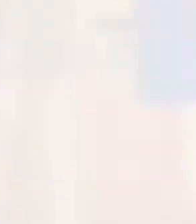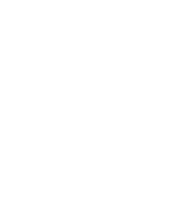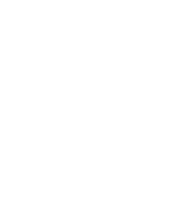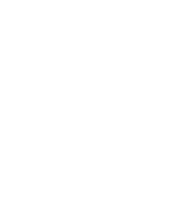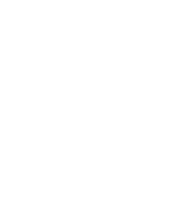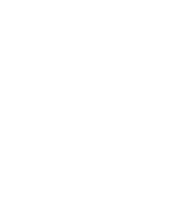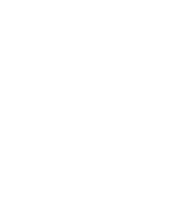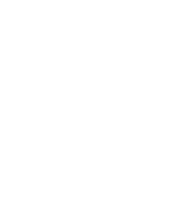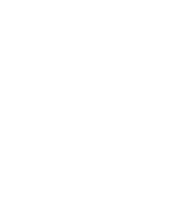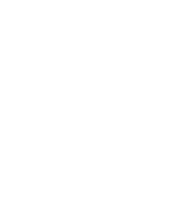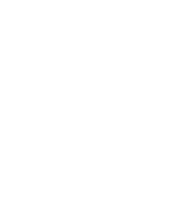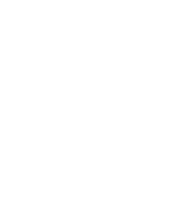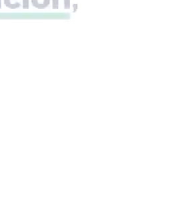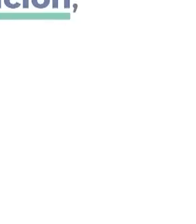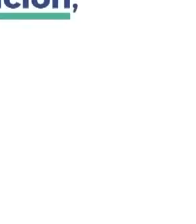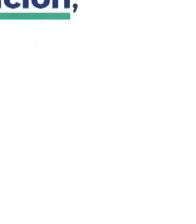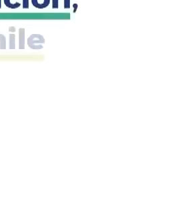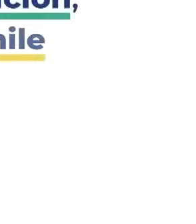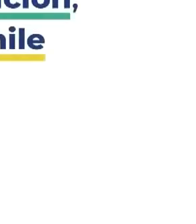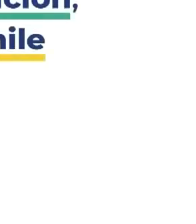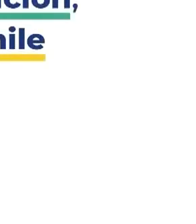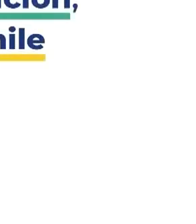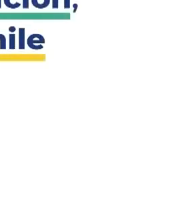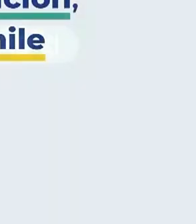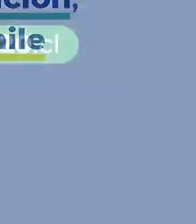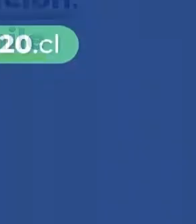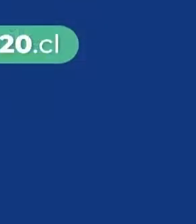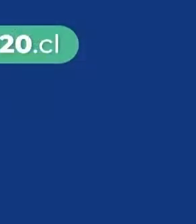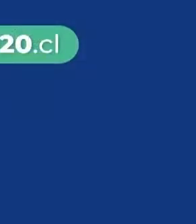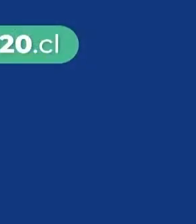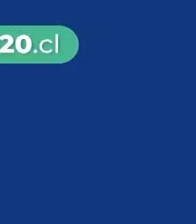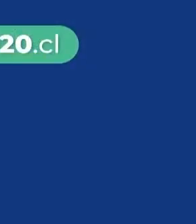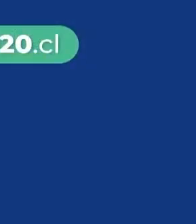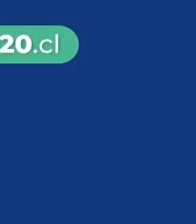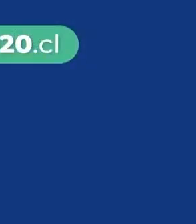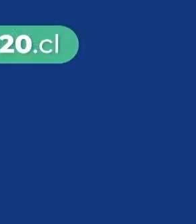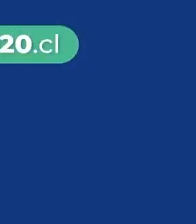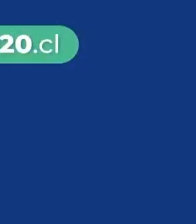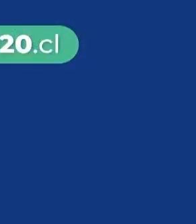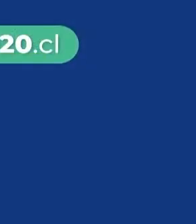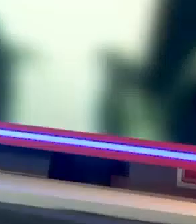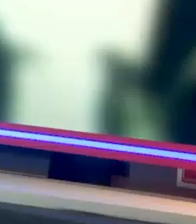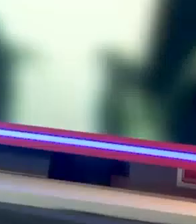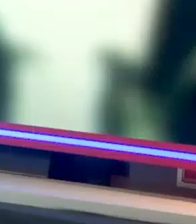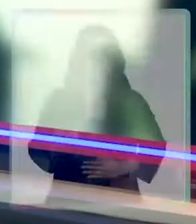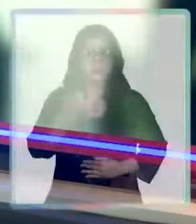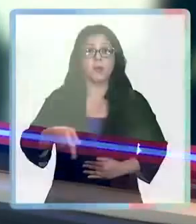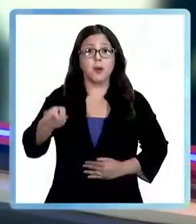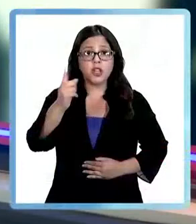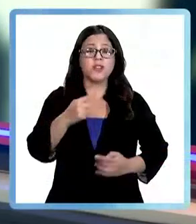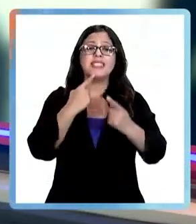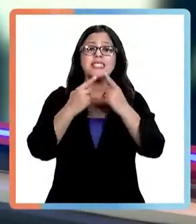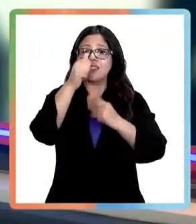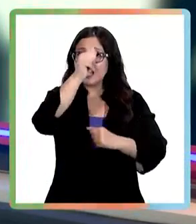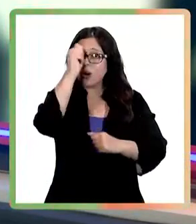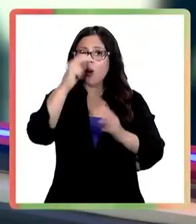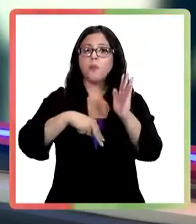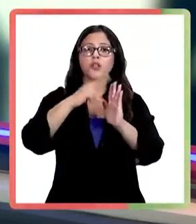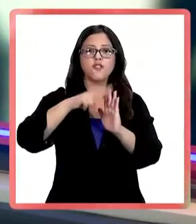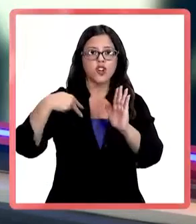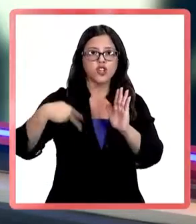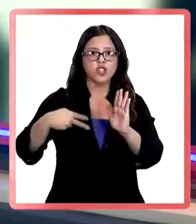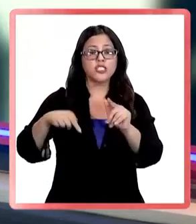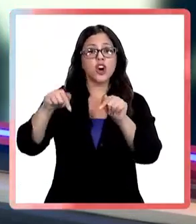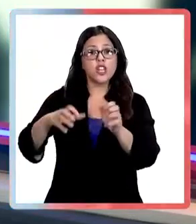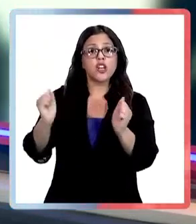Fundación Educación 2020, una nueva educación para un nuevo Chile. Hazte socio. Ya estamos de vuelta con la entrevista del domingo